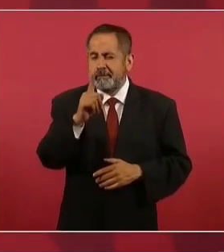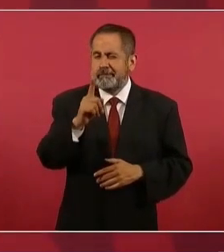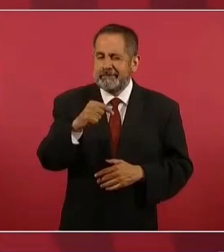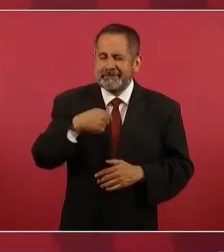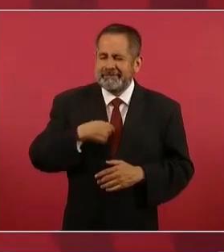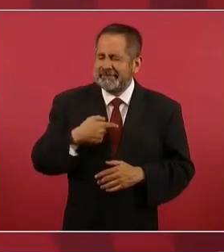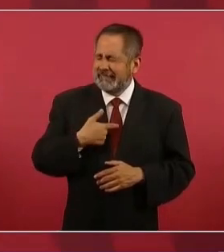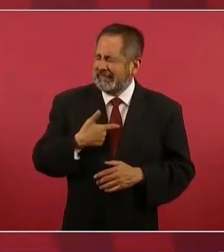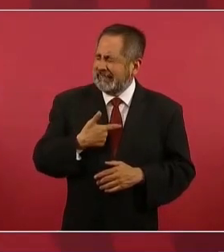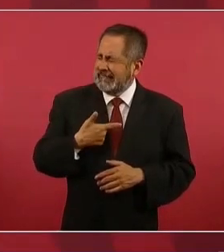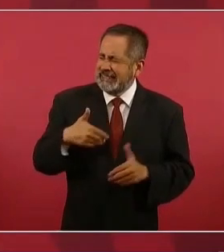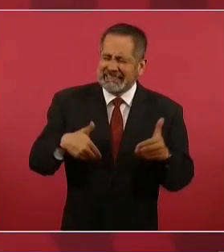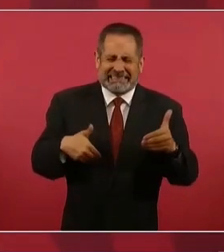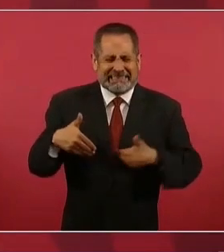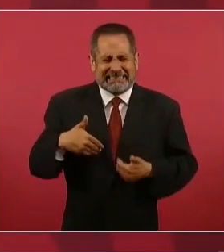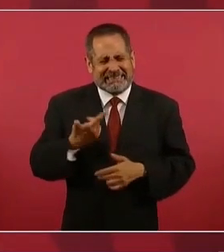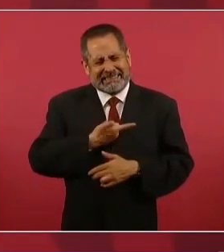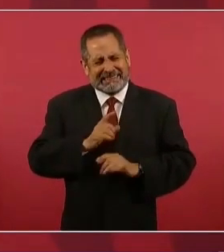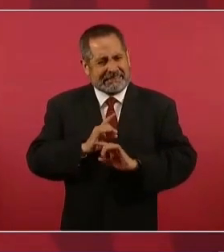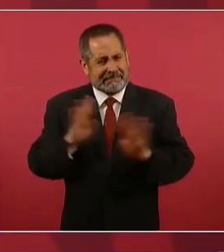molesta mucho es la corrupción.